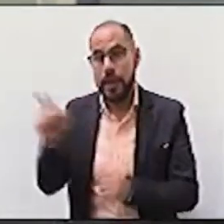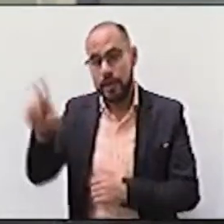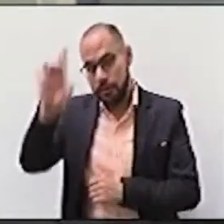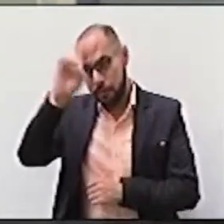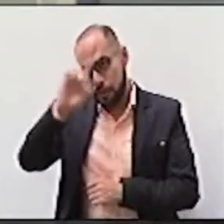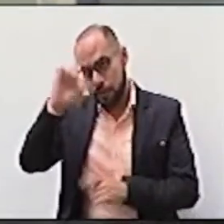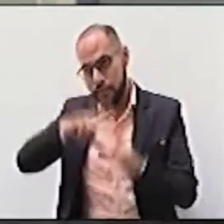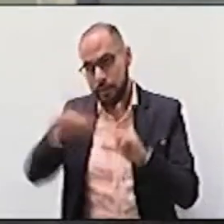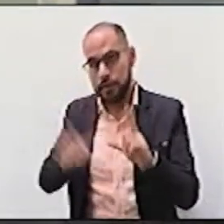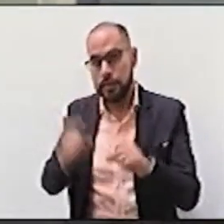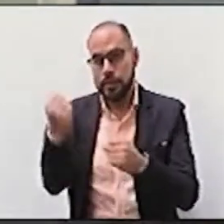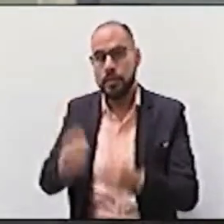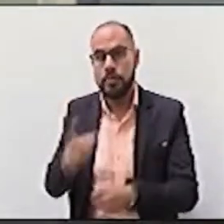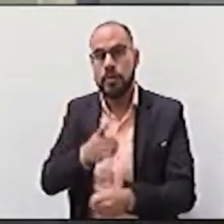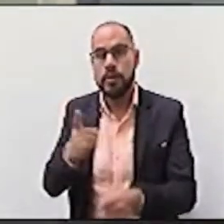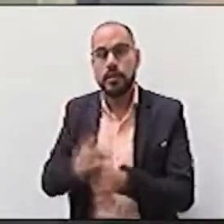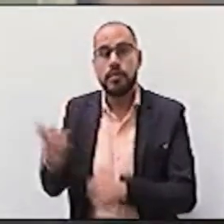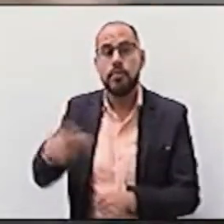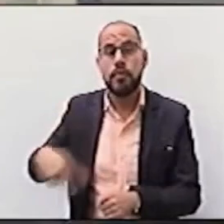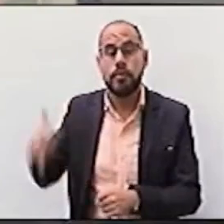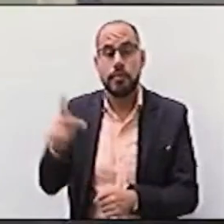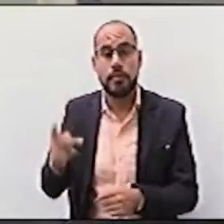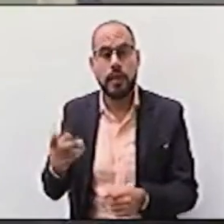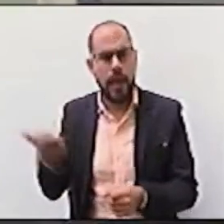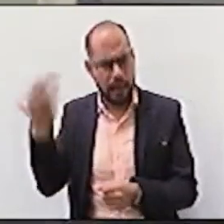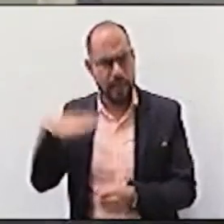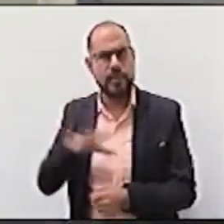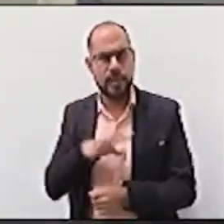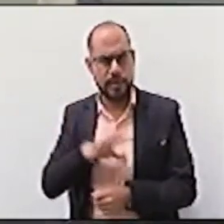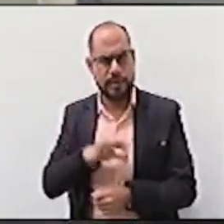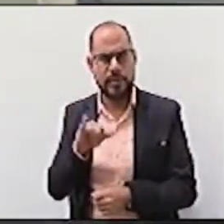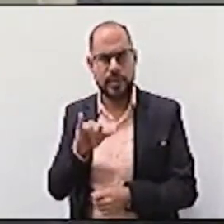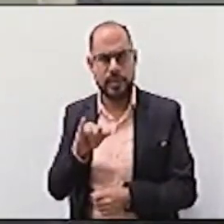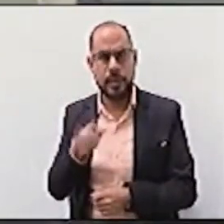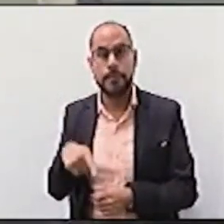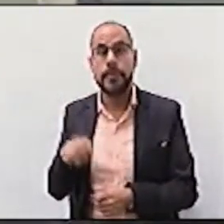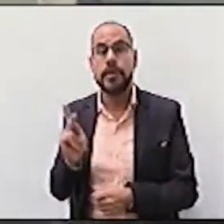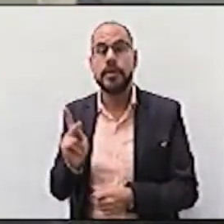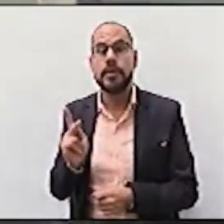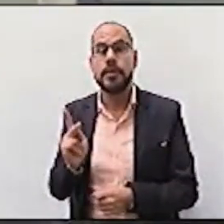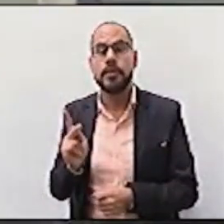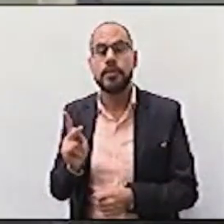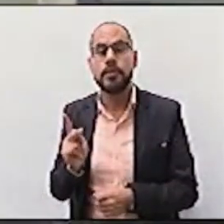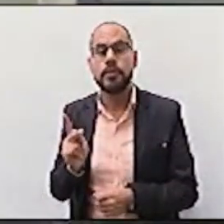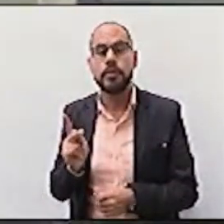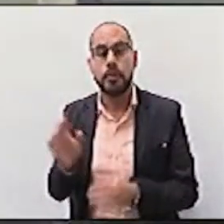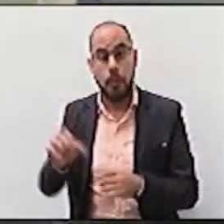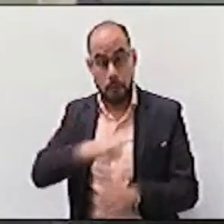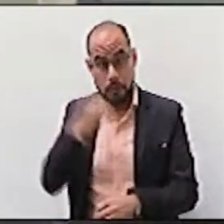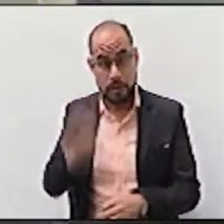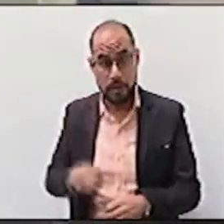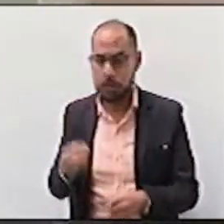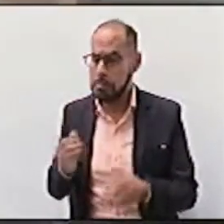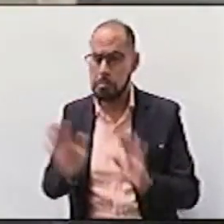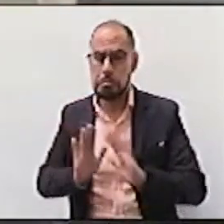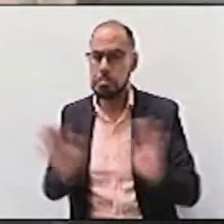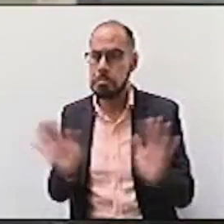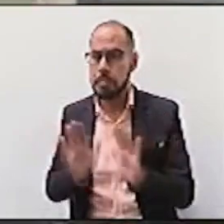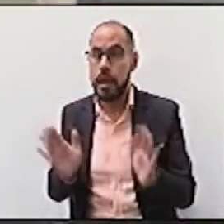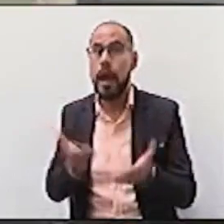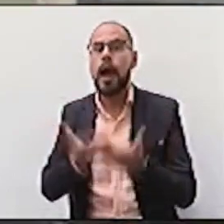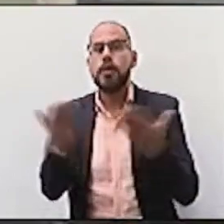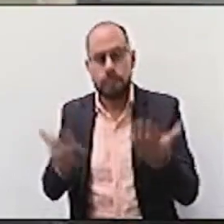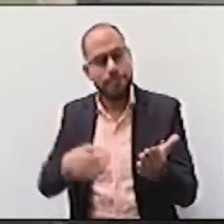de Seguridad Pública. Algunos me dirán, eso ya existía. Bueno, pues sí existía, pero no existía como una obligación constitucional. Ahora